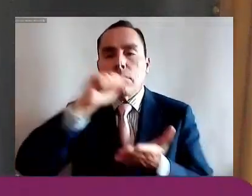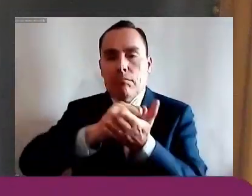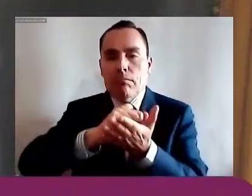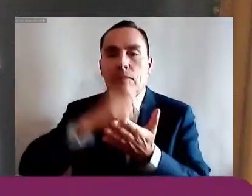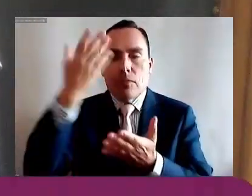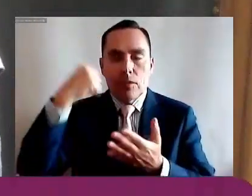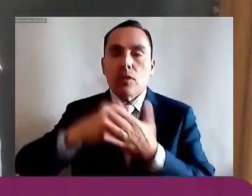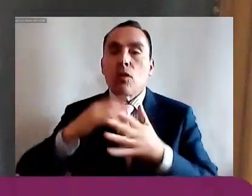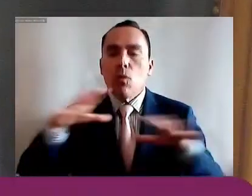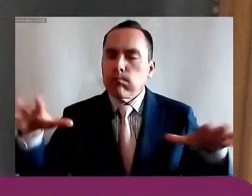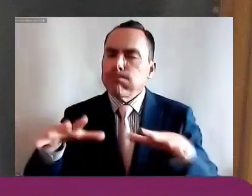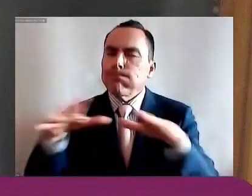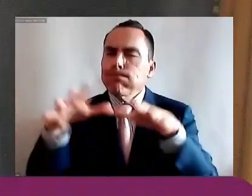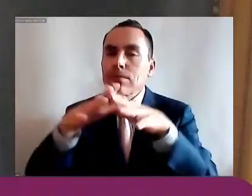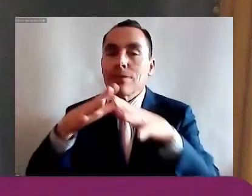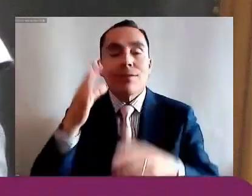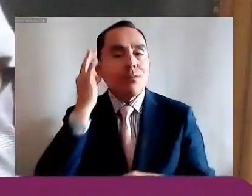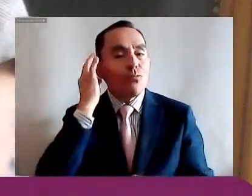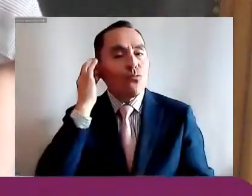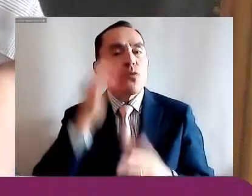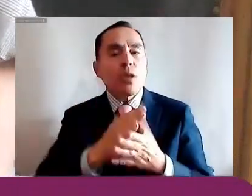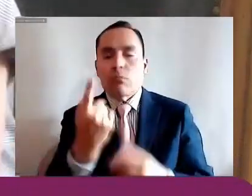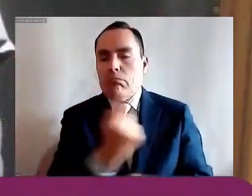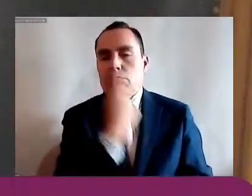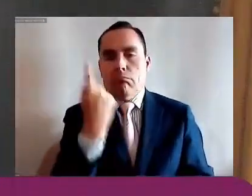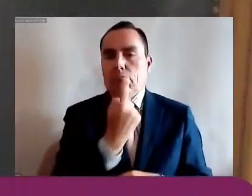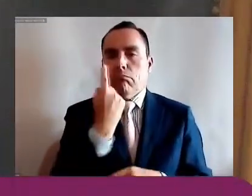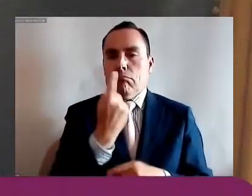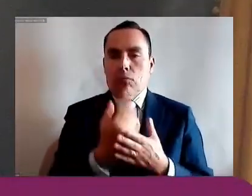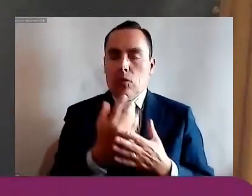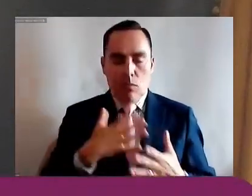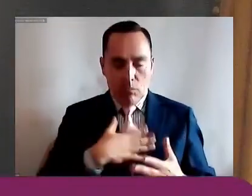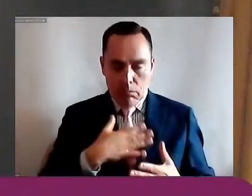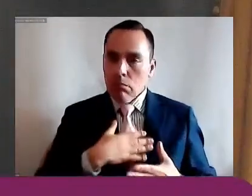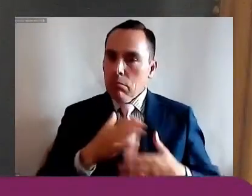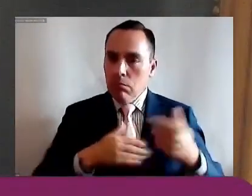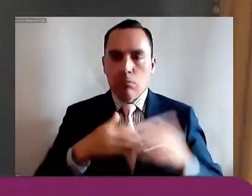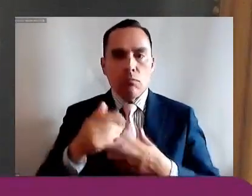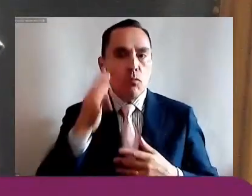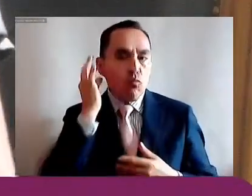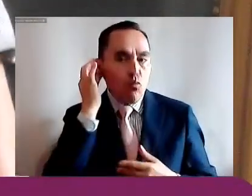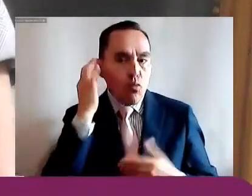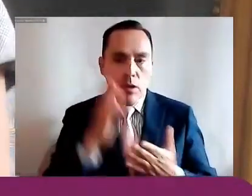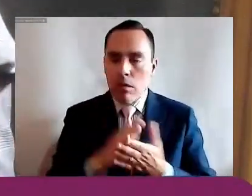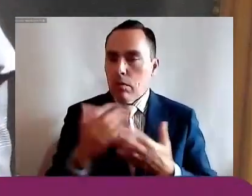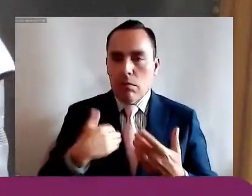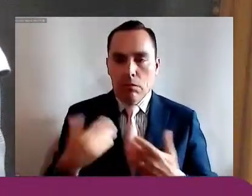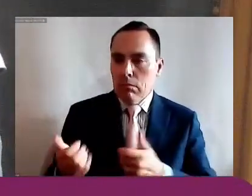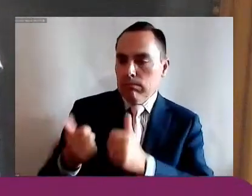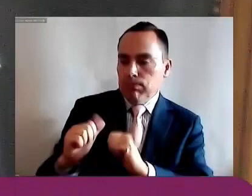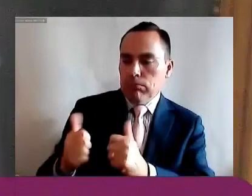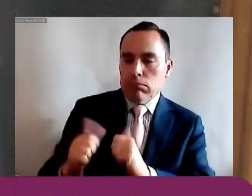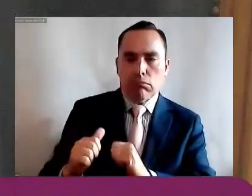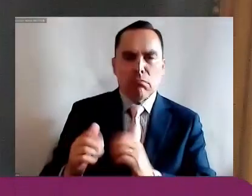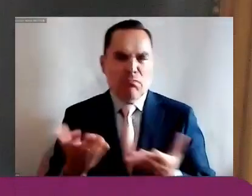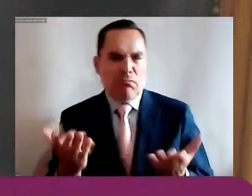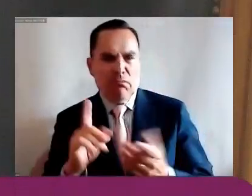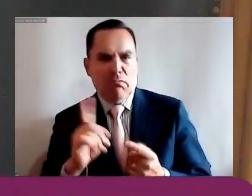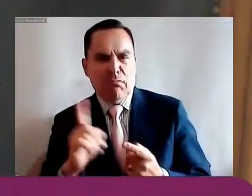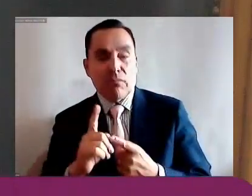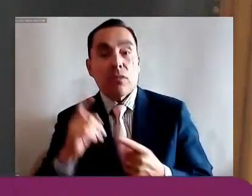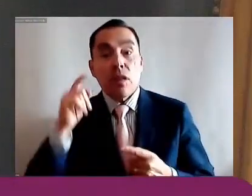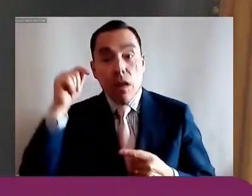por lograr plena autonomía. Demanda que también nos dejó dicho, ¿verdad?, que ha tenido su